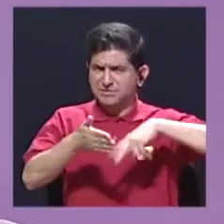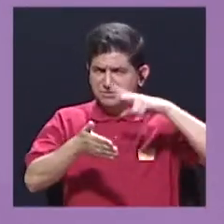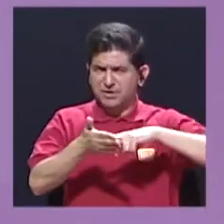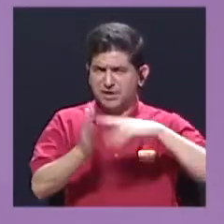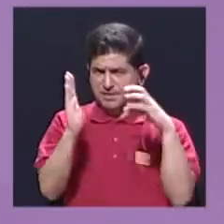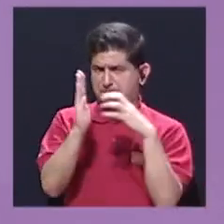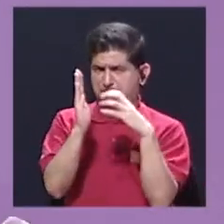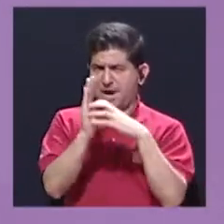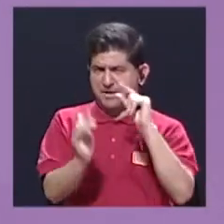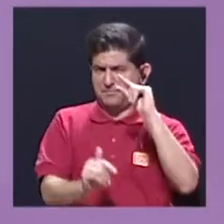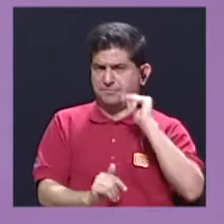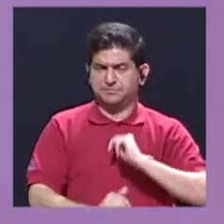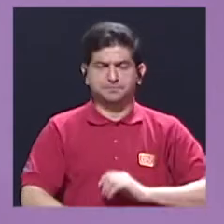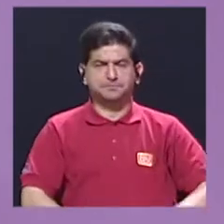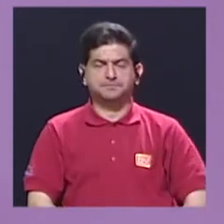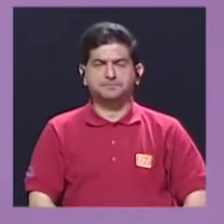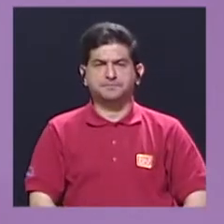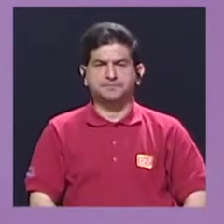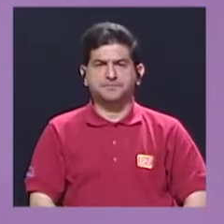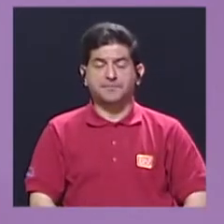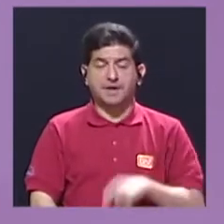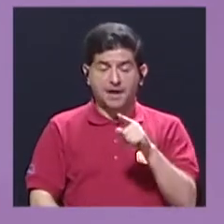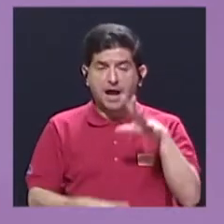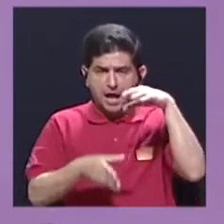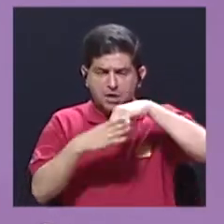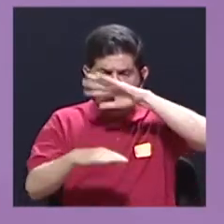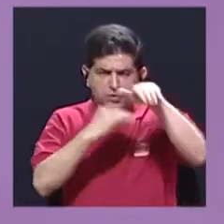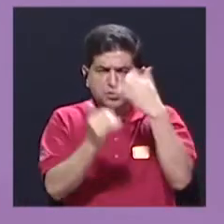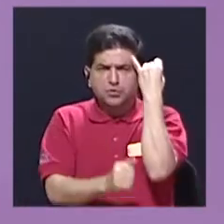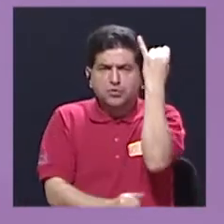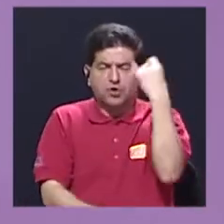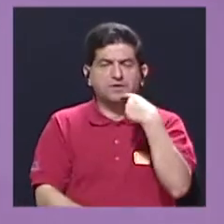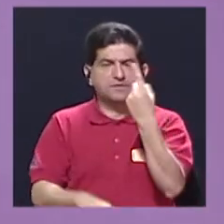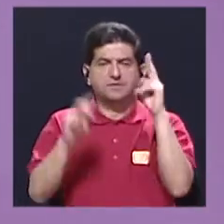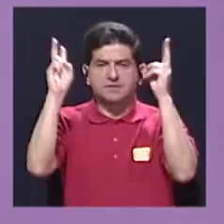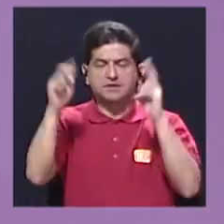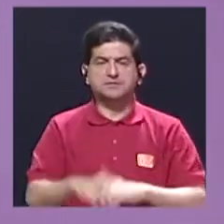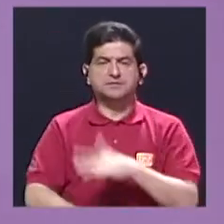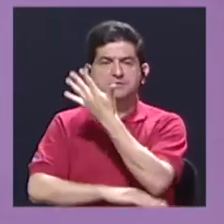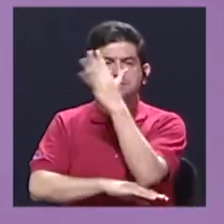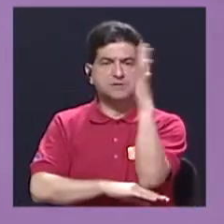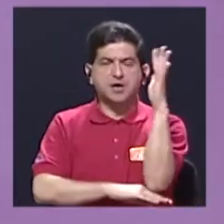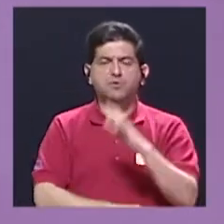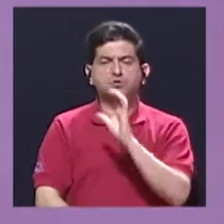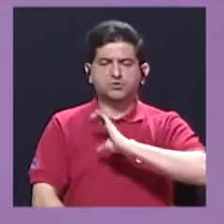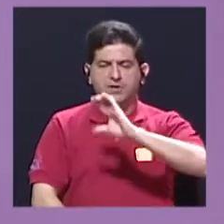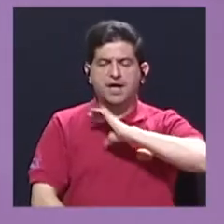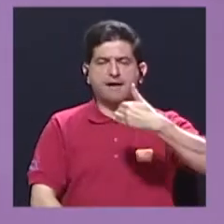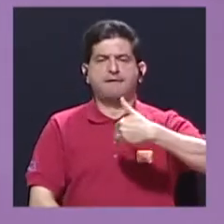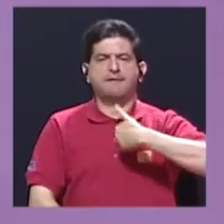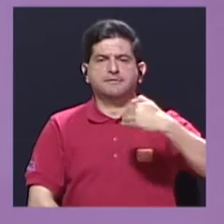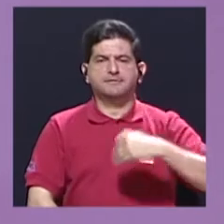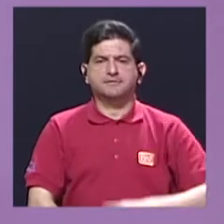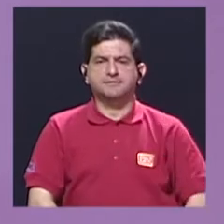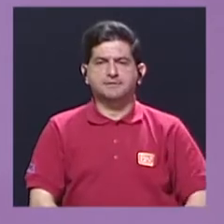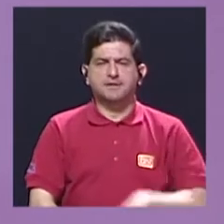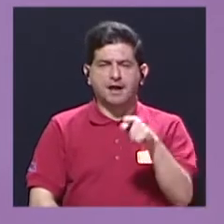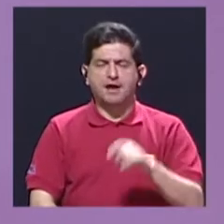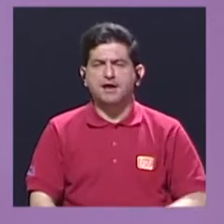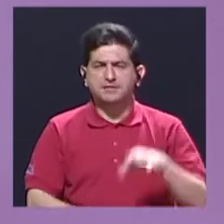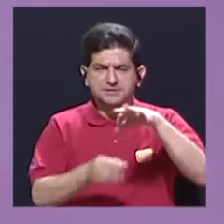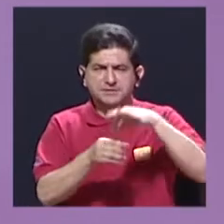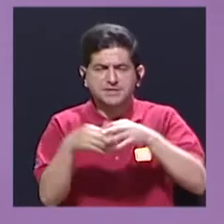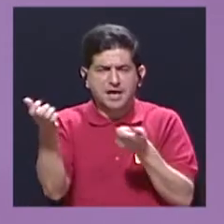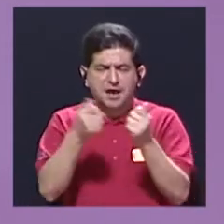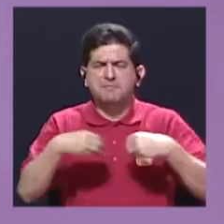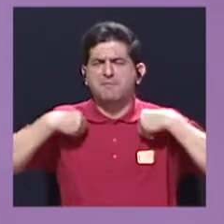parrafito pequeño, porque encierra todo el concepto. Dice, es un bosque con las siguientes características. Es un cafetal